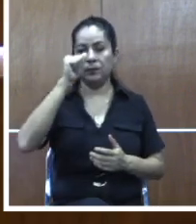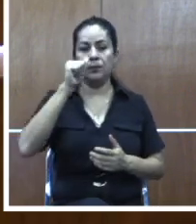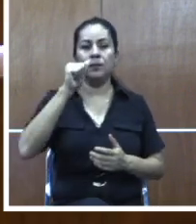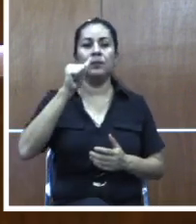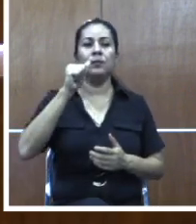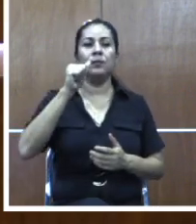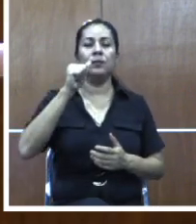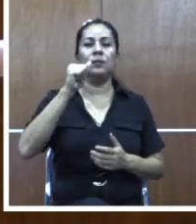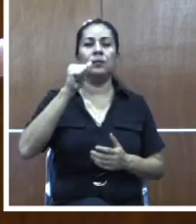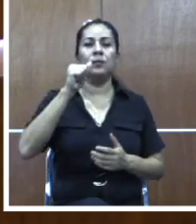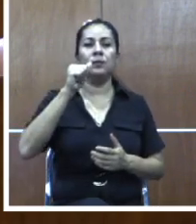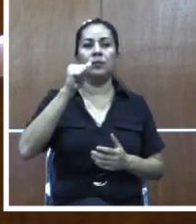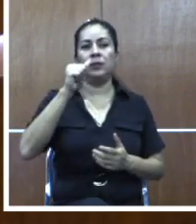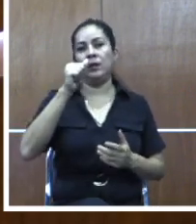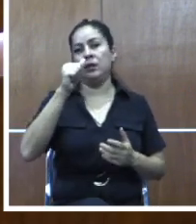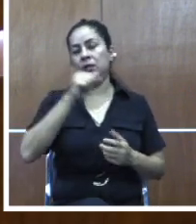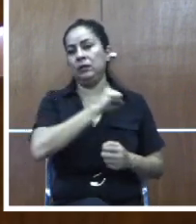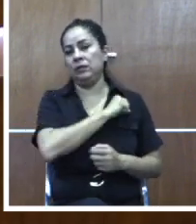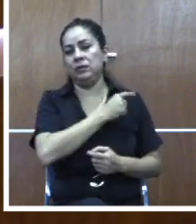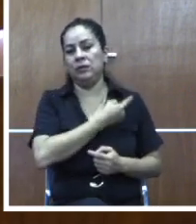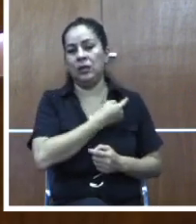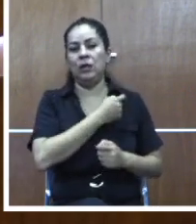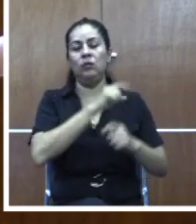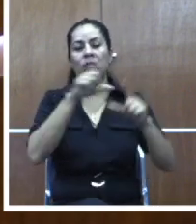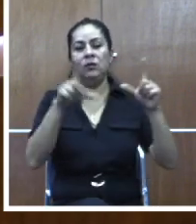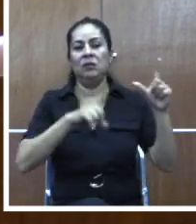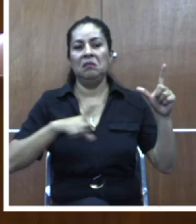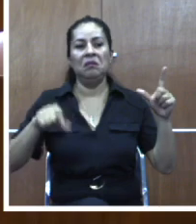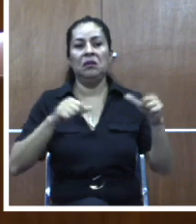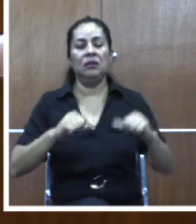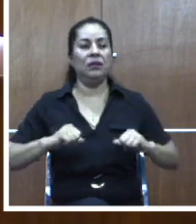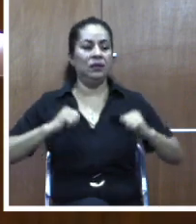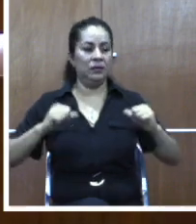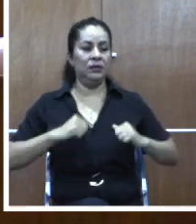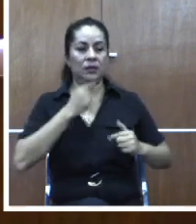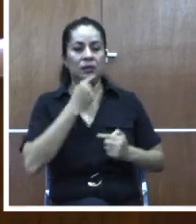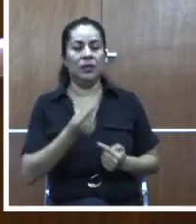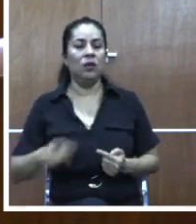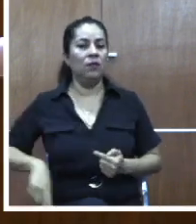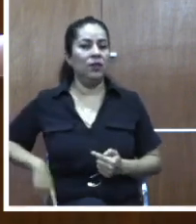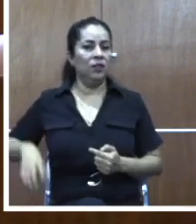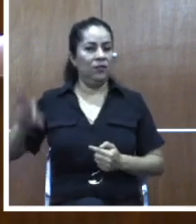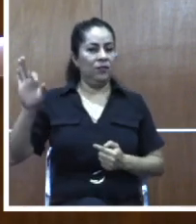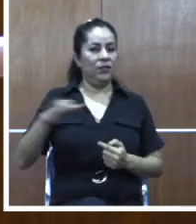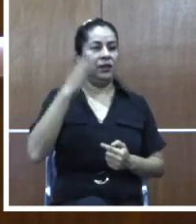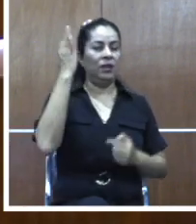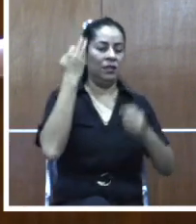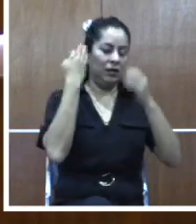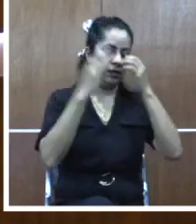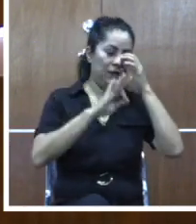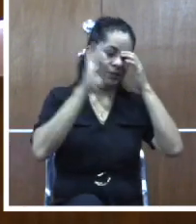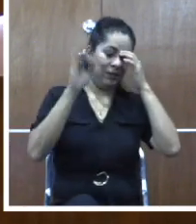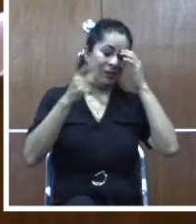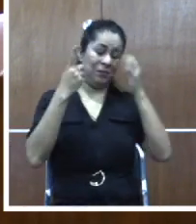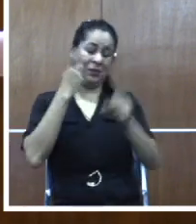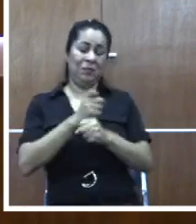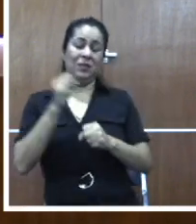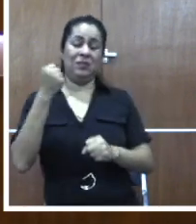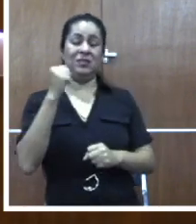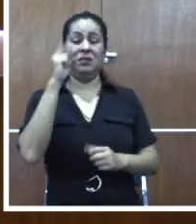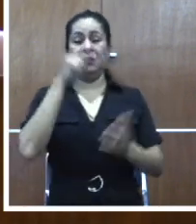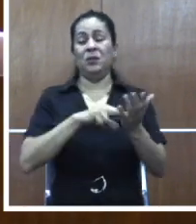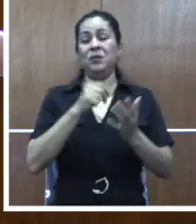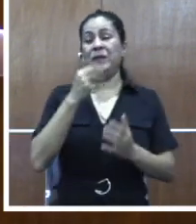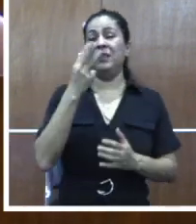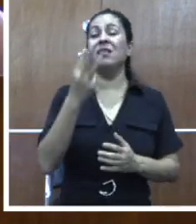Centro Nacional para la Salud de la Infancia y Adolescencia del Gobierno de México, de fecha 1 de septiembre del